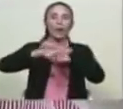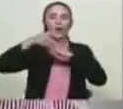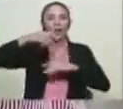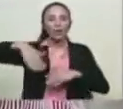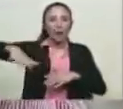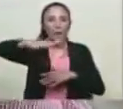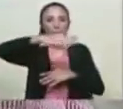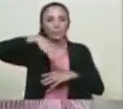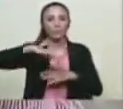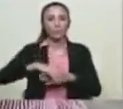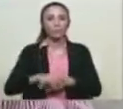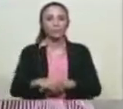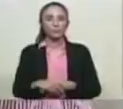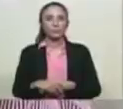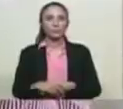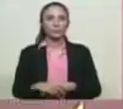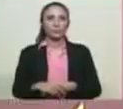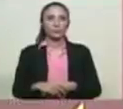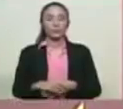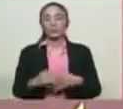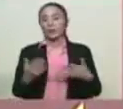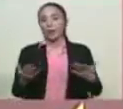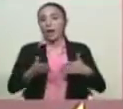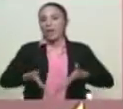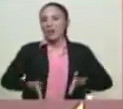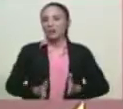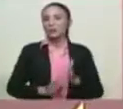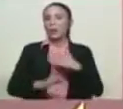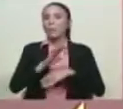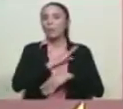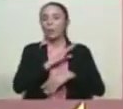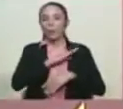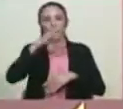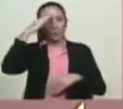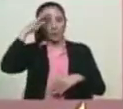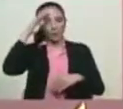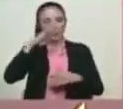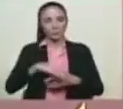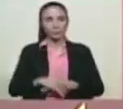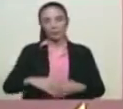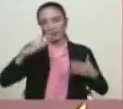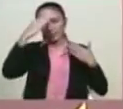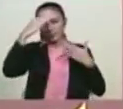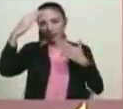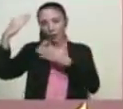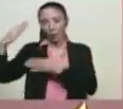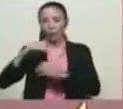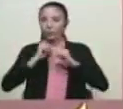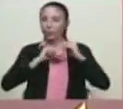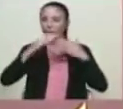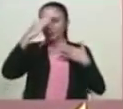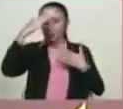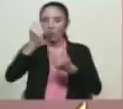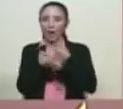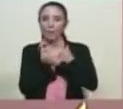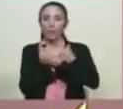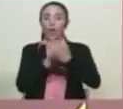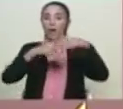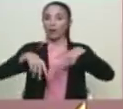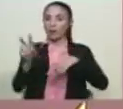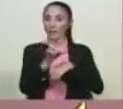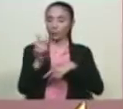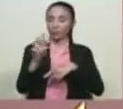México. Nació en Michoacán. Saludos a México. Y decimos desde la